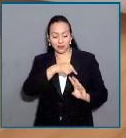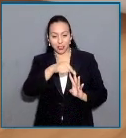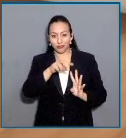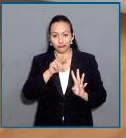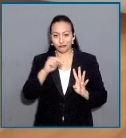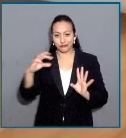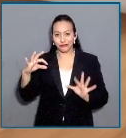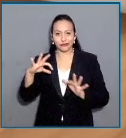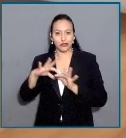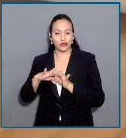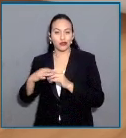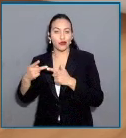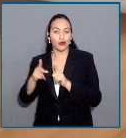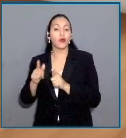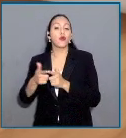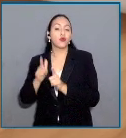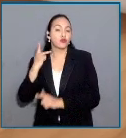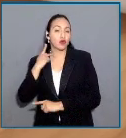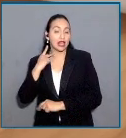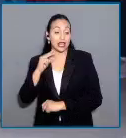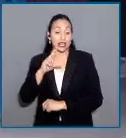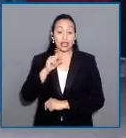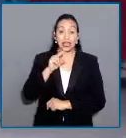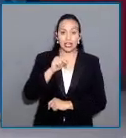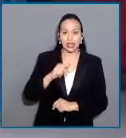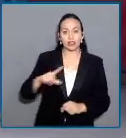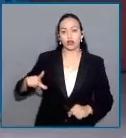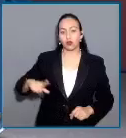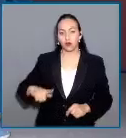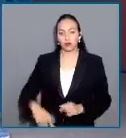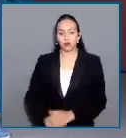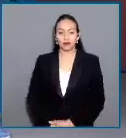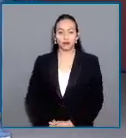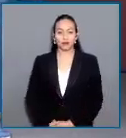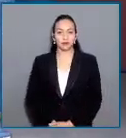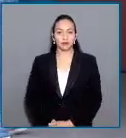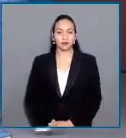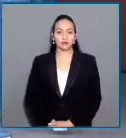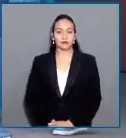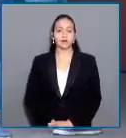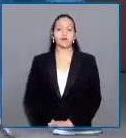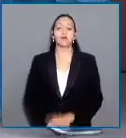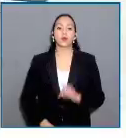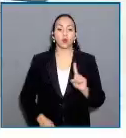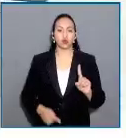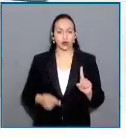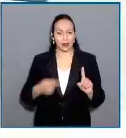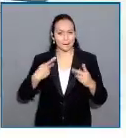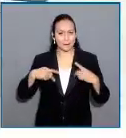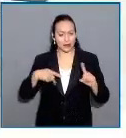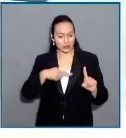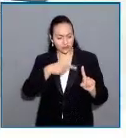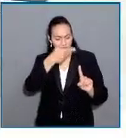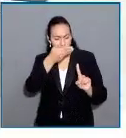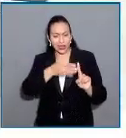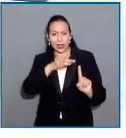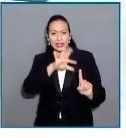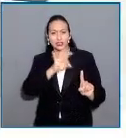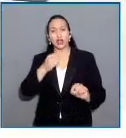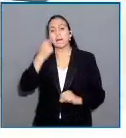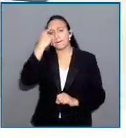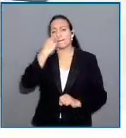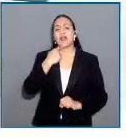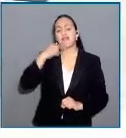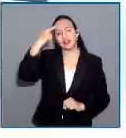que no sean servidores de la nación. Un modelo atomizado y 6 boletas de votación se utilizarán en la